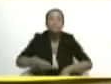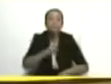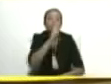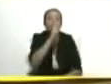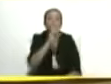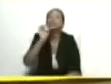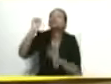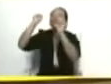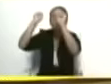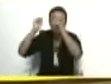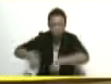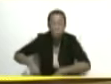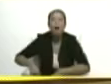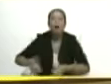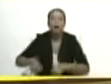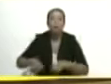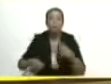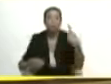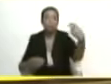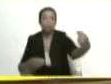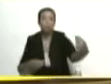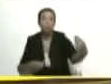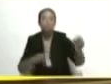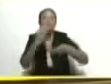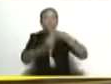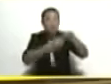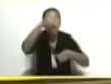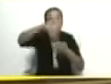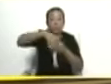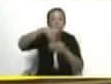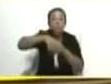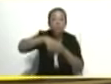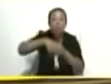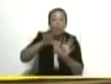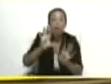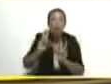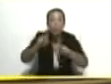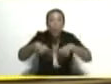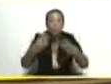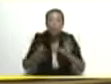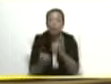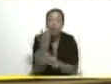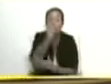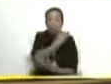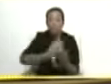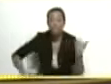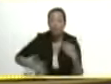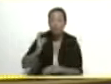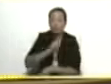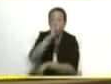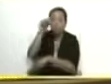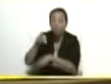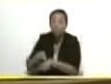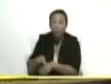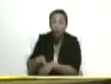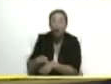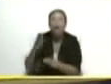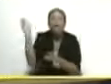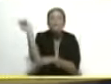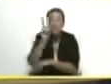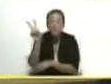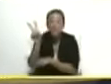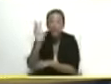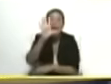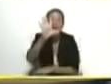nosotros dijimos, las elecciones van. Se hicieron las elecciones. Se eligió una nueva Asamblea Nacional y Venezuela desde